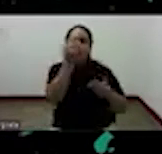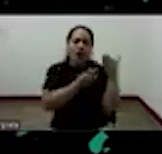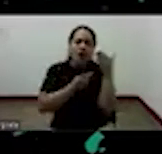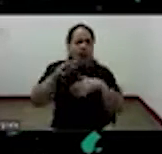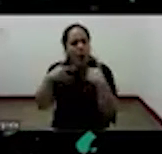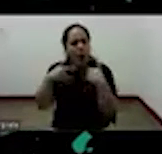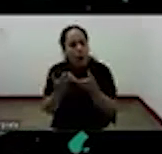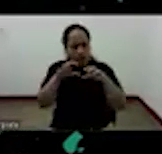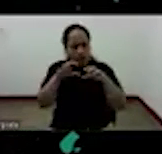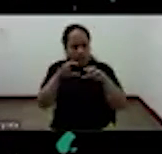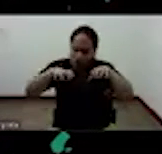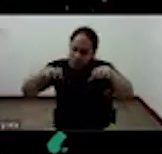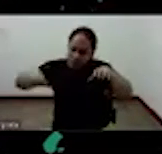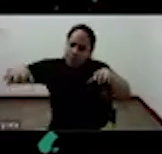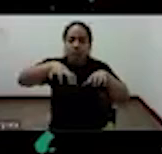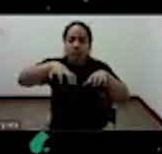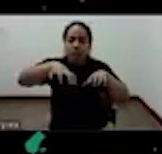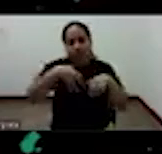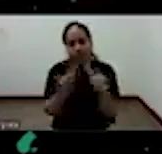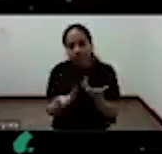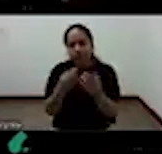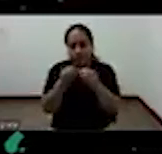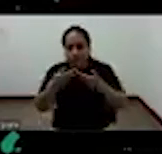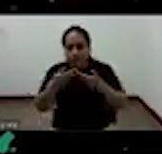digamos, un poco abierta y un poco